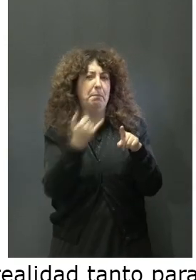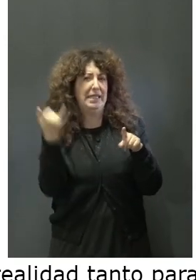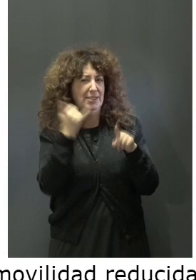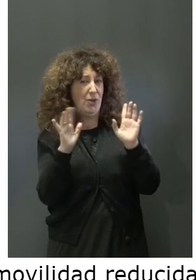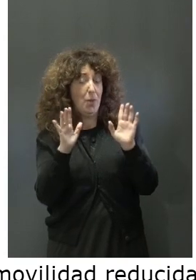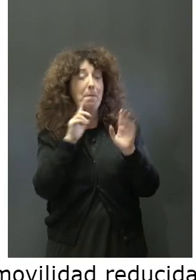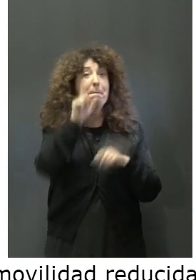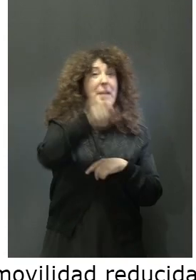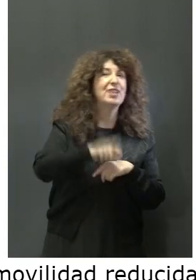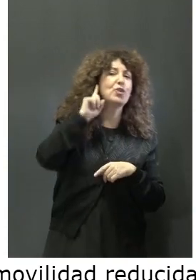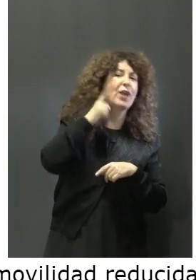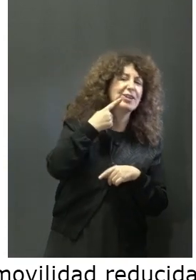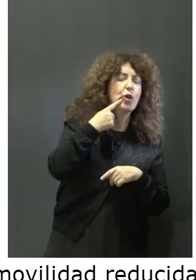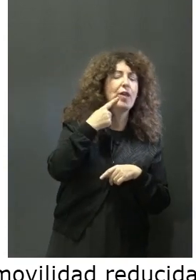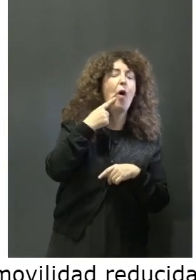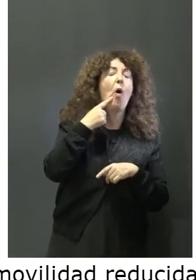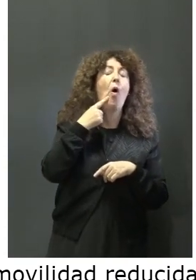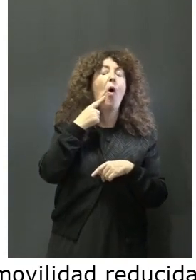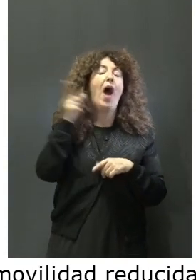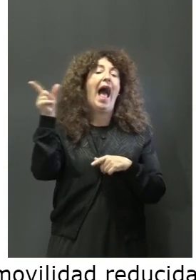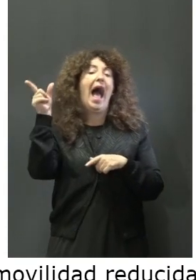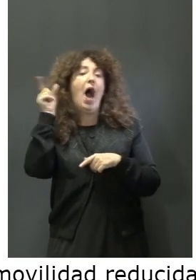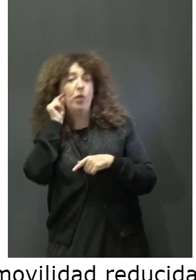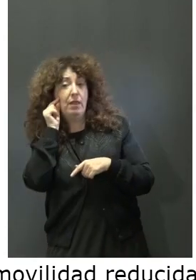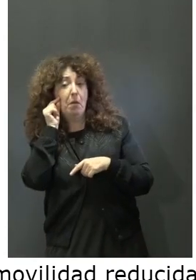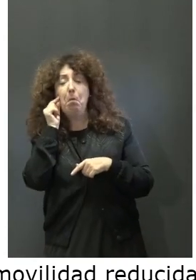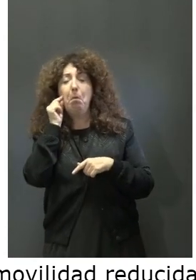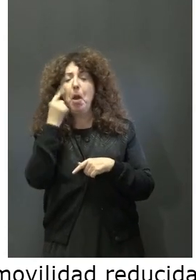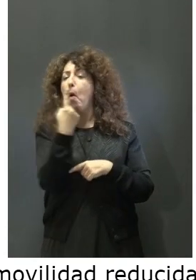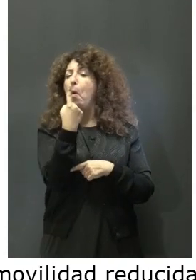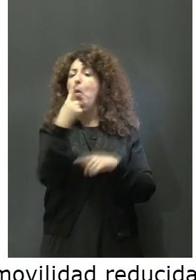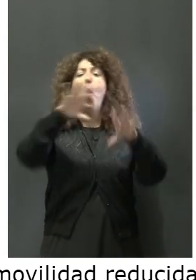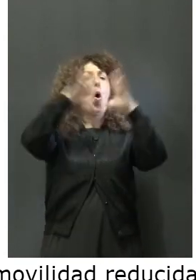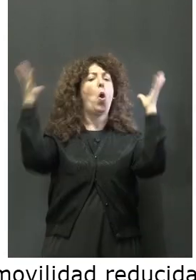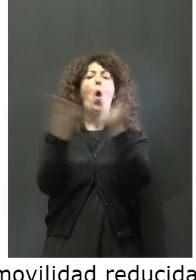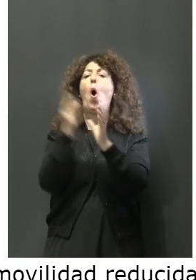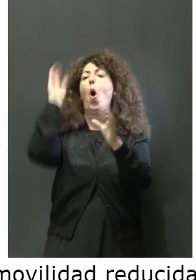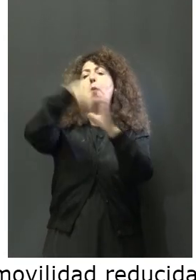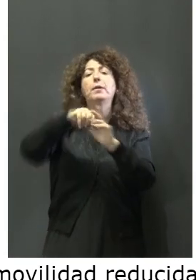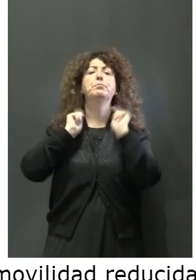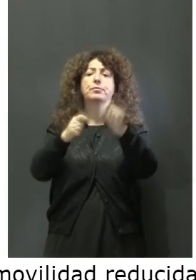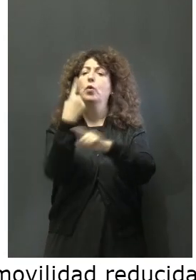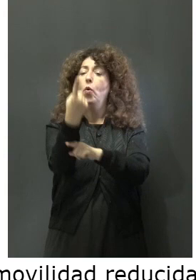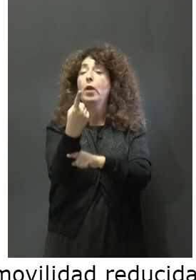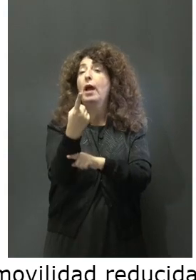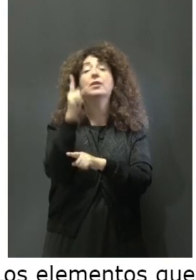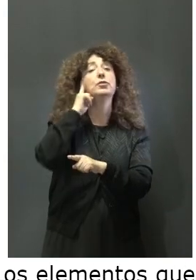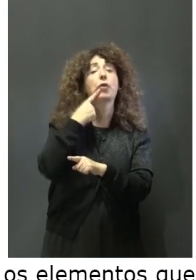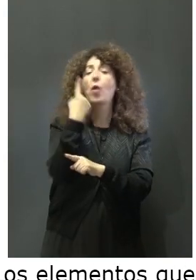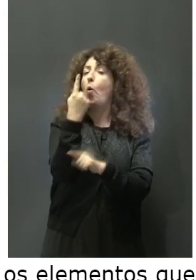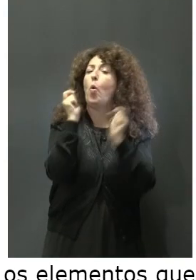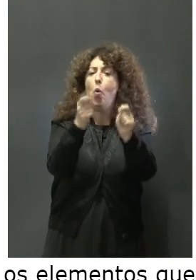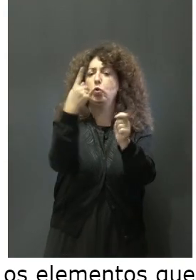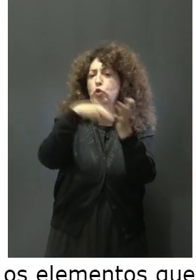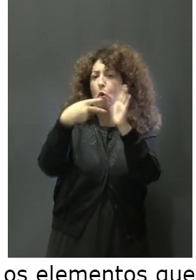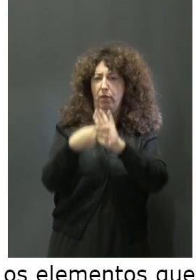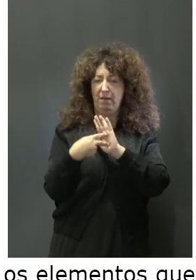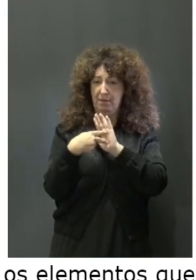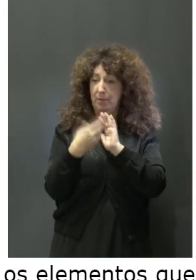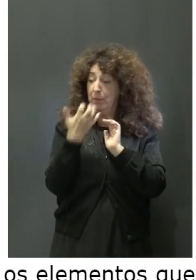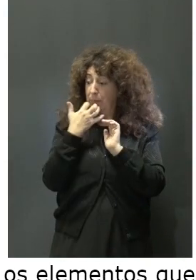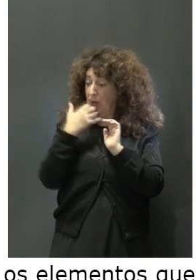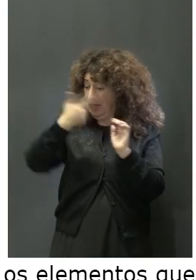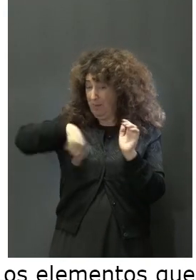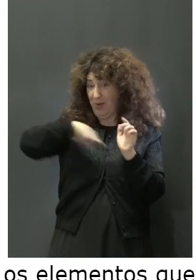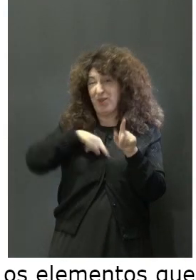persona sorda, una persona de baja audición. Pero la gente lo engloba, es como este tipo de discapacidad, pues estas soluciones. Nosotros, por ejemplo, al